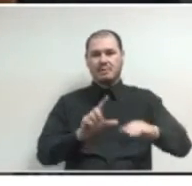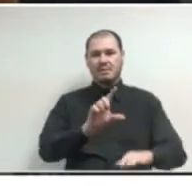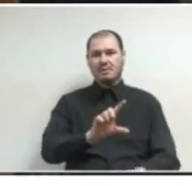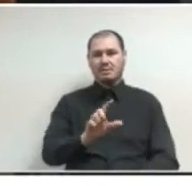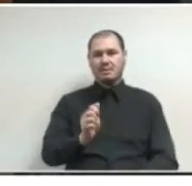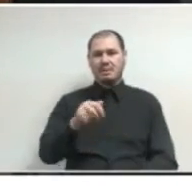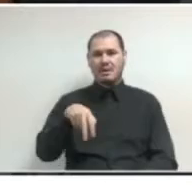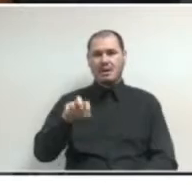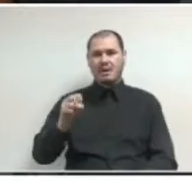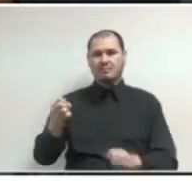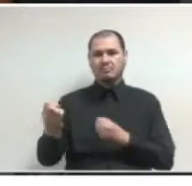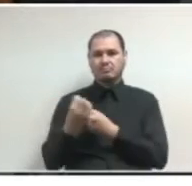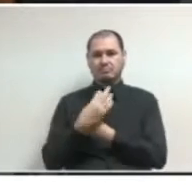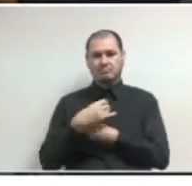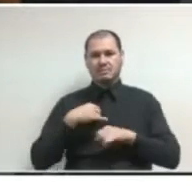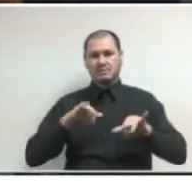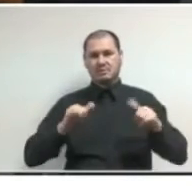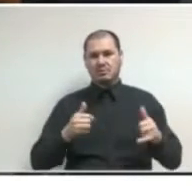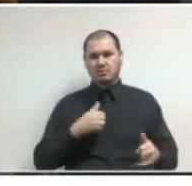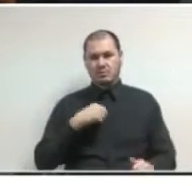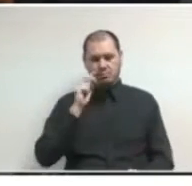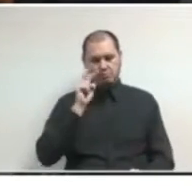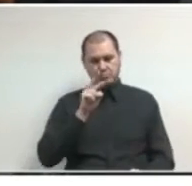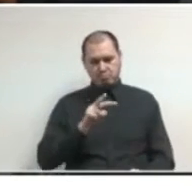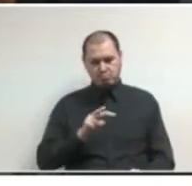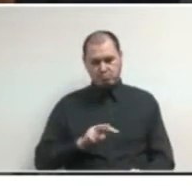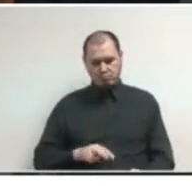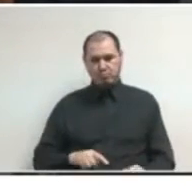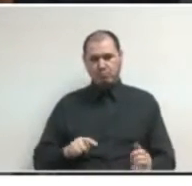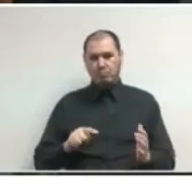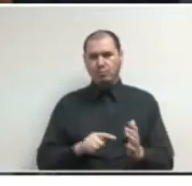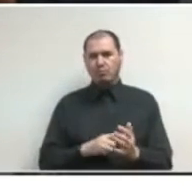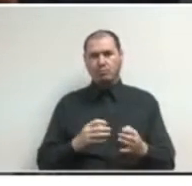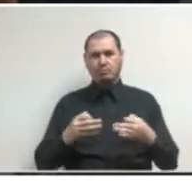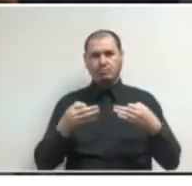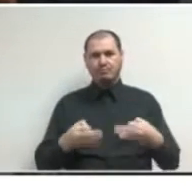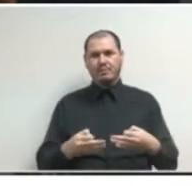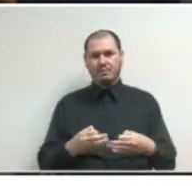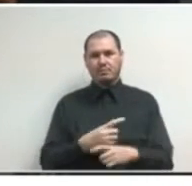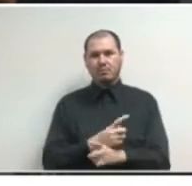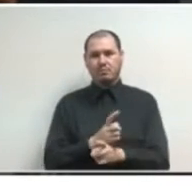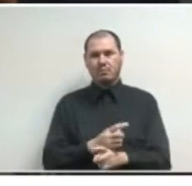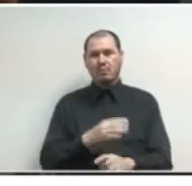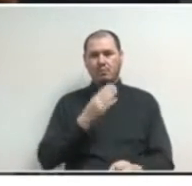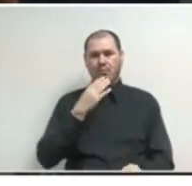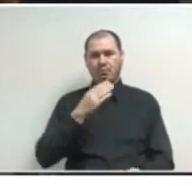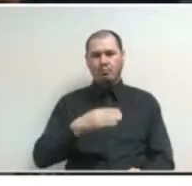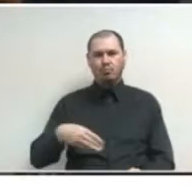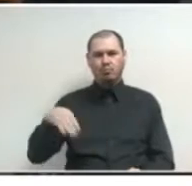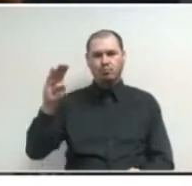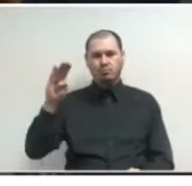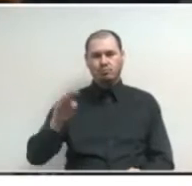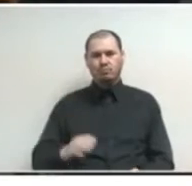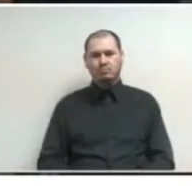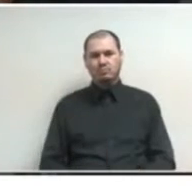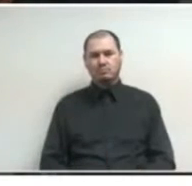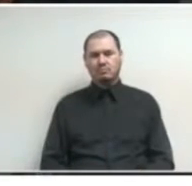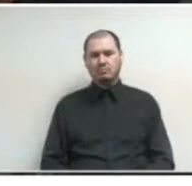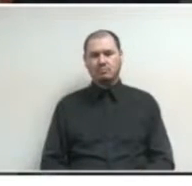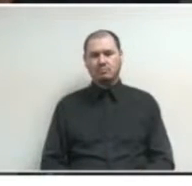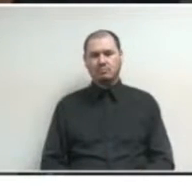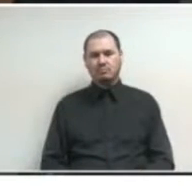yo no encontré ningún punto objetivo. Ahí en la curín de curín, pepe, ya eso, pepe, ya votó de Janguá. De